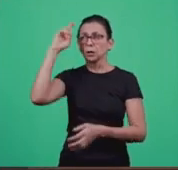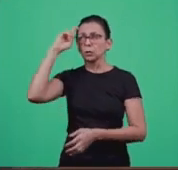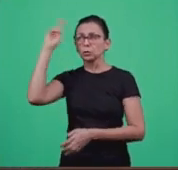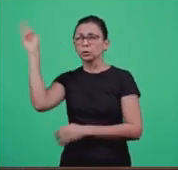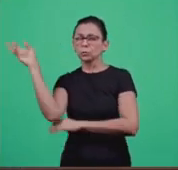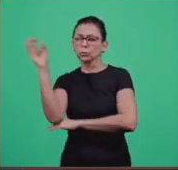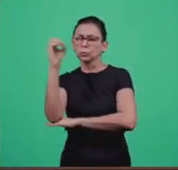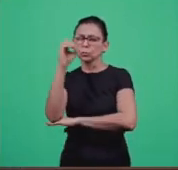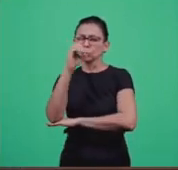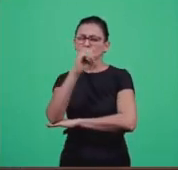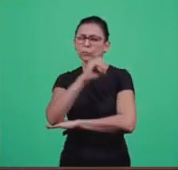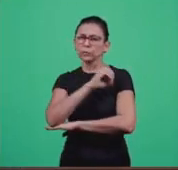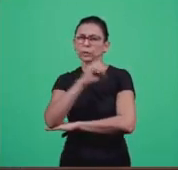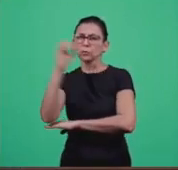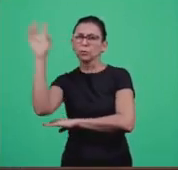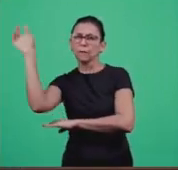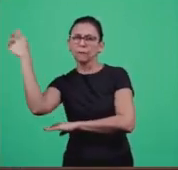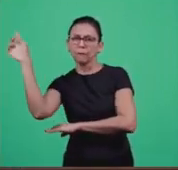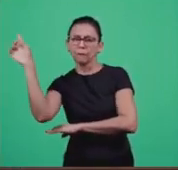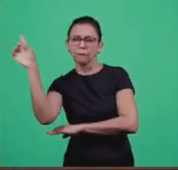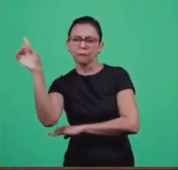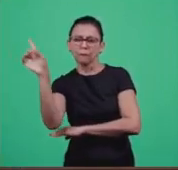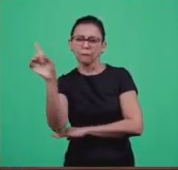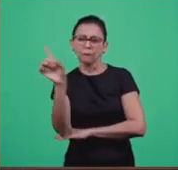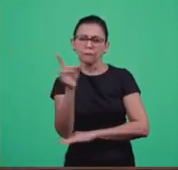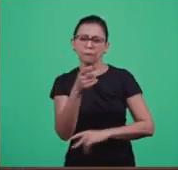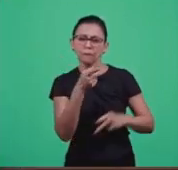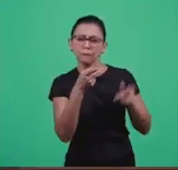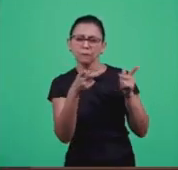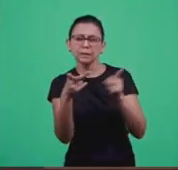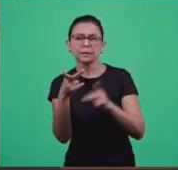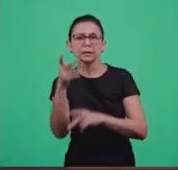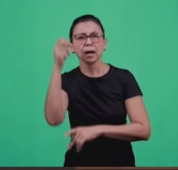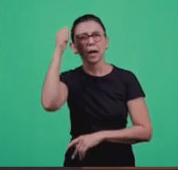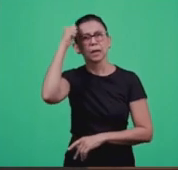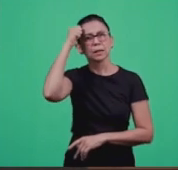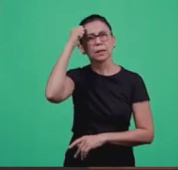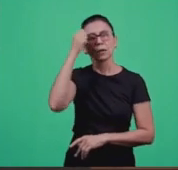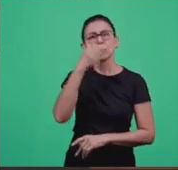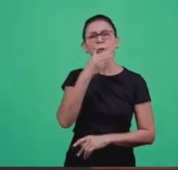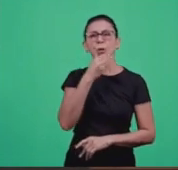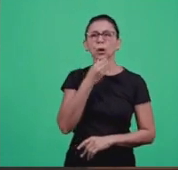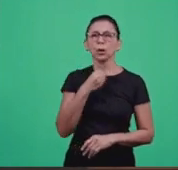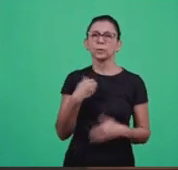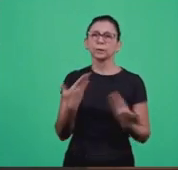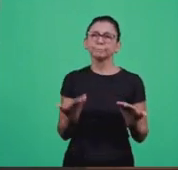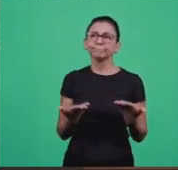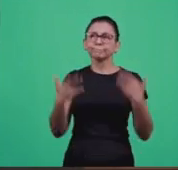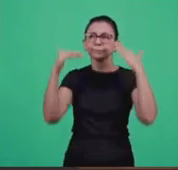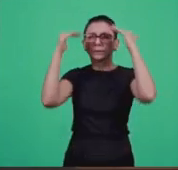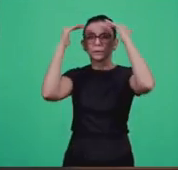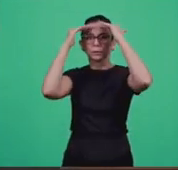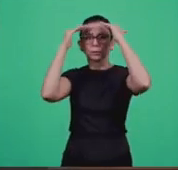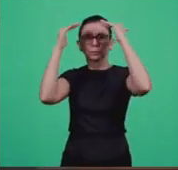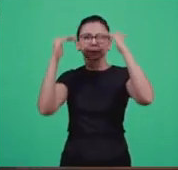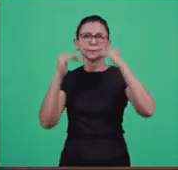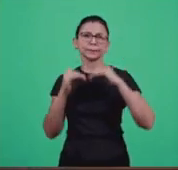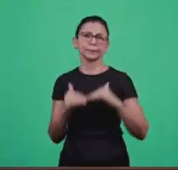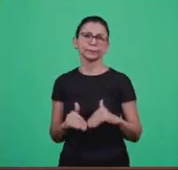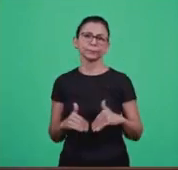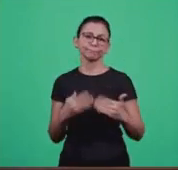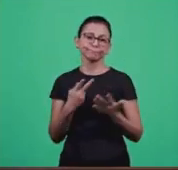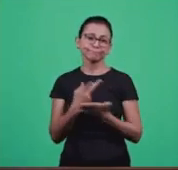Adán, conversaba con él, tenía comunión con Adán. Entonces aquello se perdió por el pecado